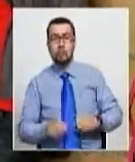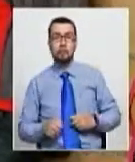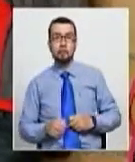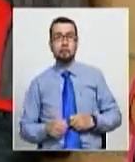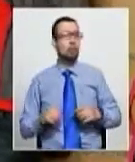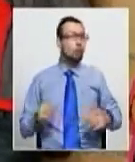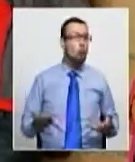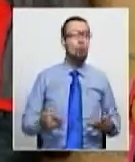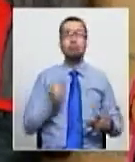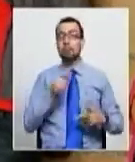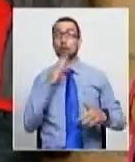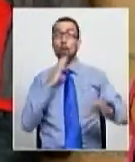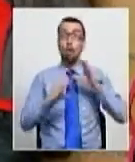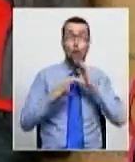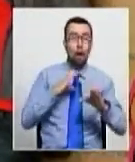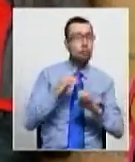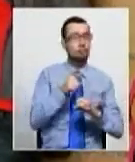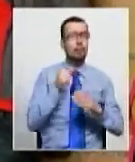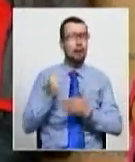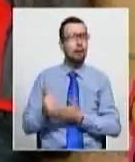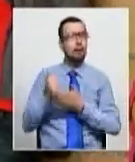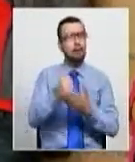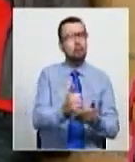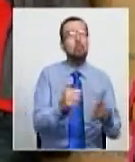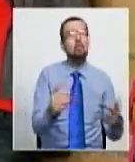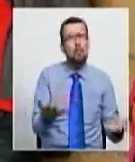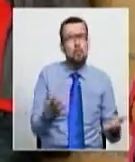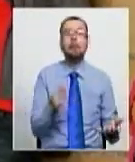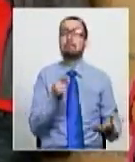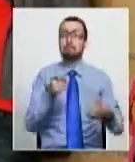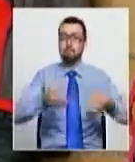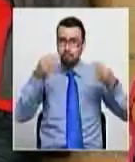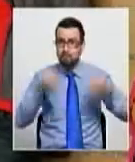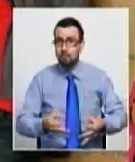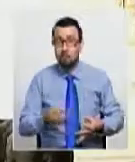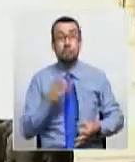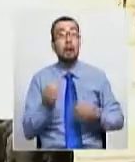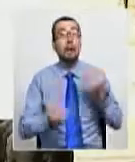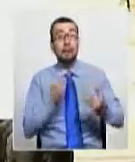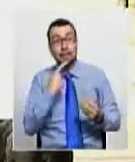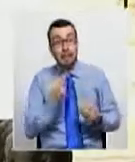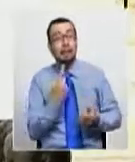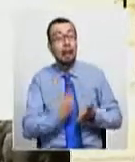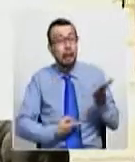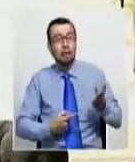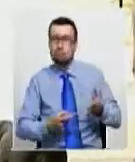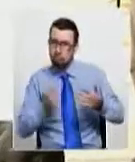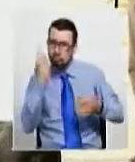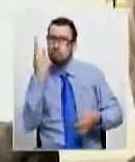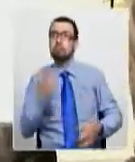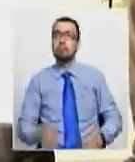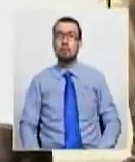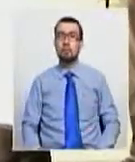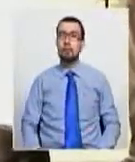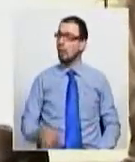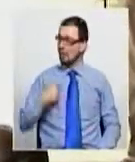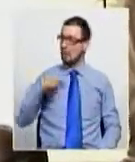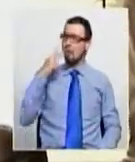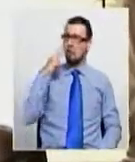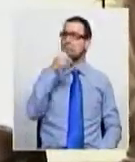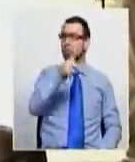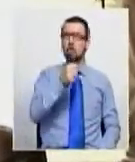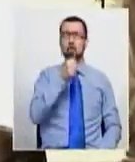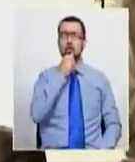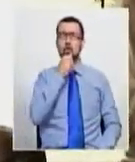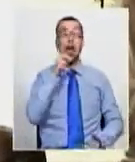entonces de comunicación ayudar a digamos legitimar o deslegitimar lo que se está diciendo solamente los noticieros y de fondo en